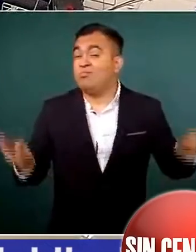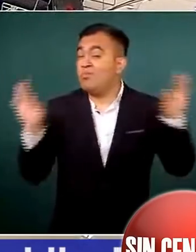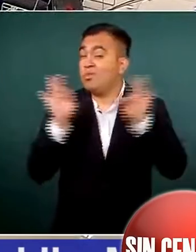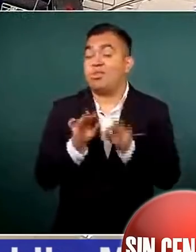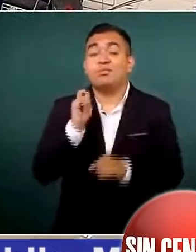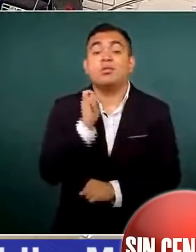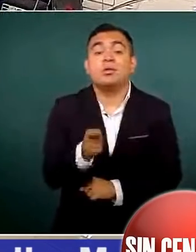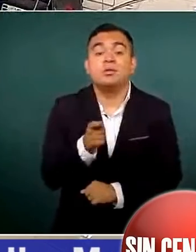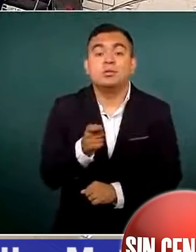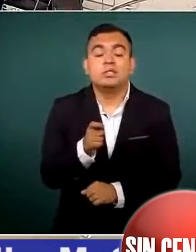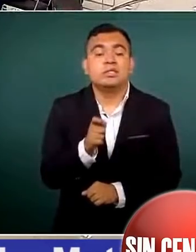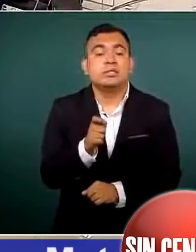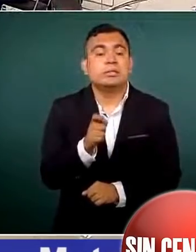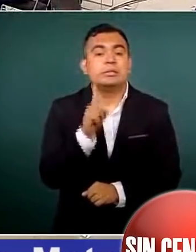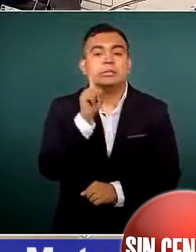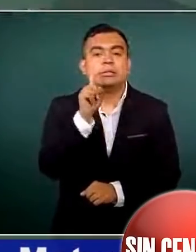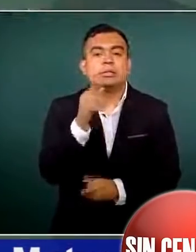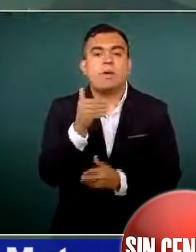proceso